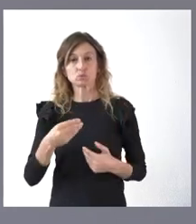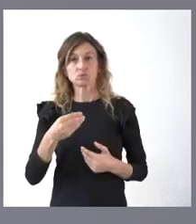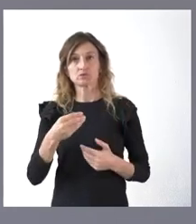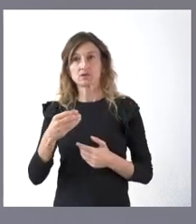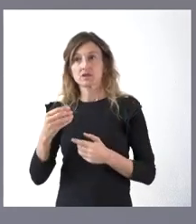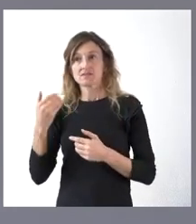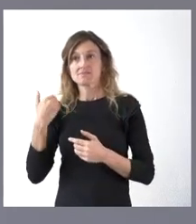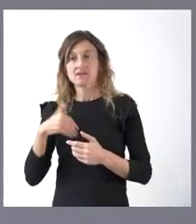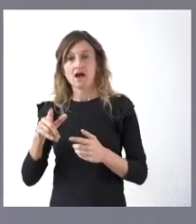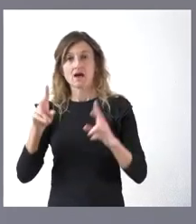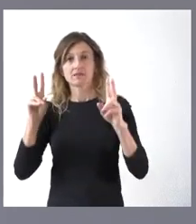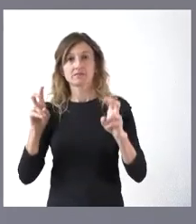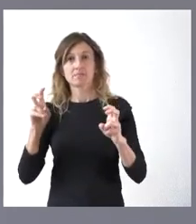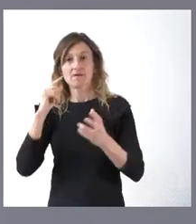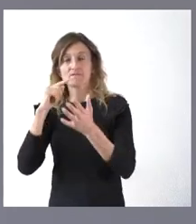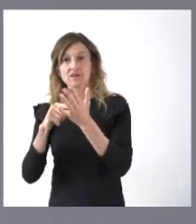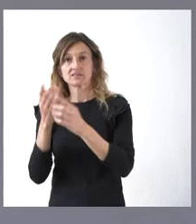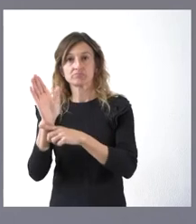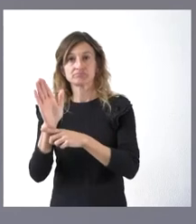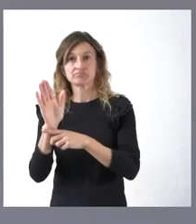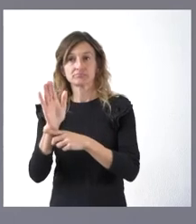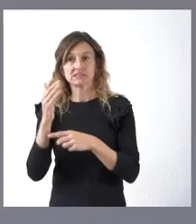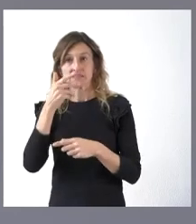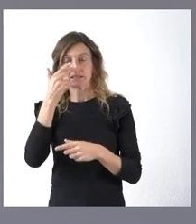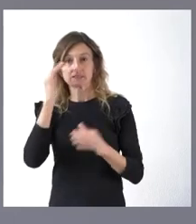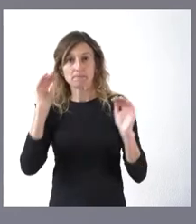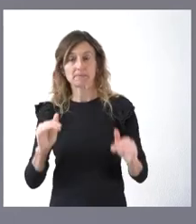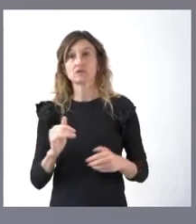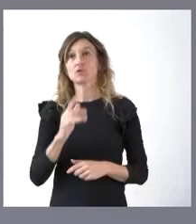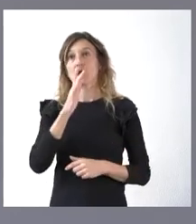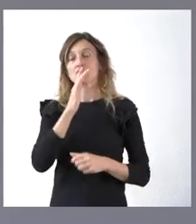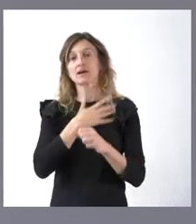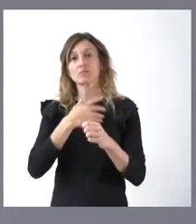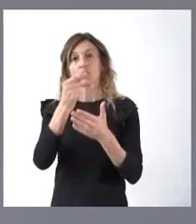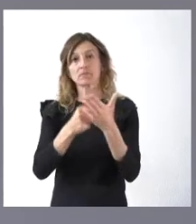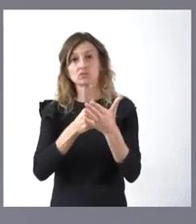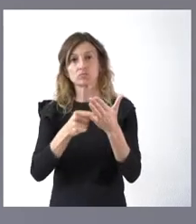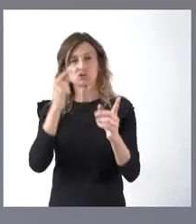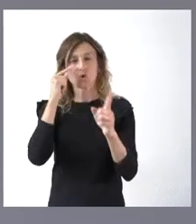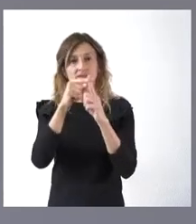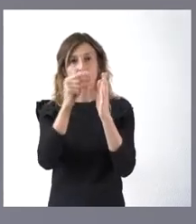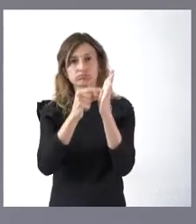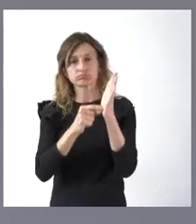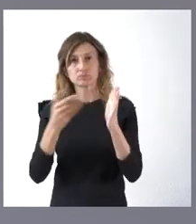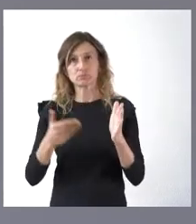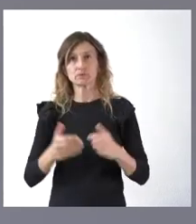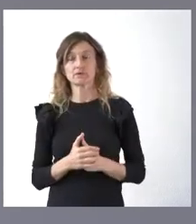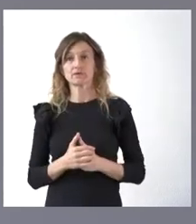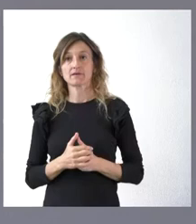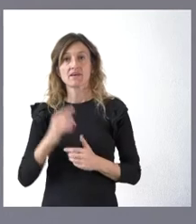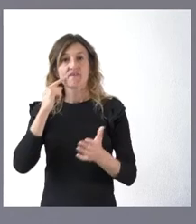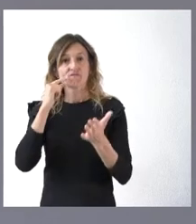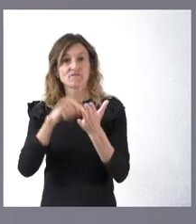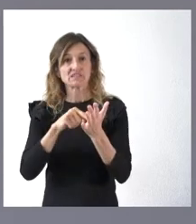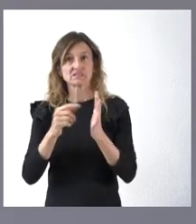un día determinado de fecha de presentación ahora Estamos trabajando sobre todo en tener un buen presupuesto con sus objetivos la fecha pues